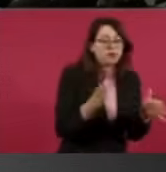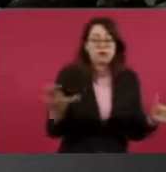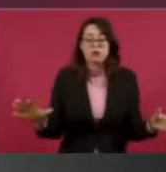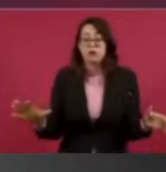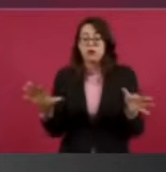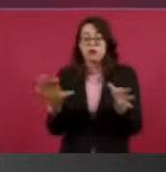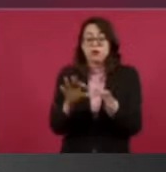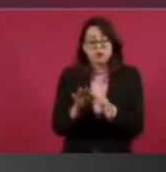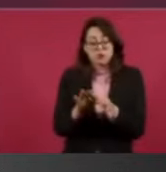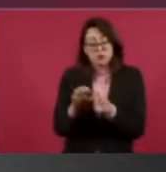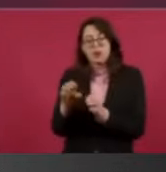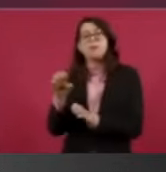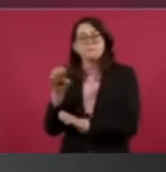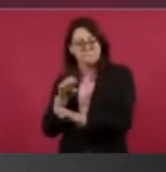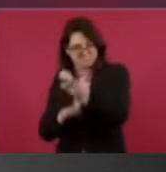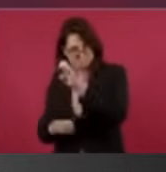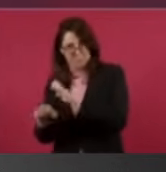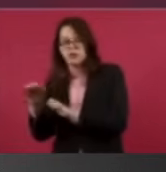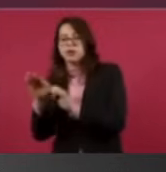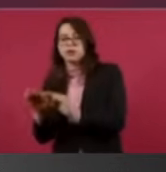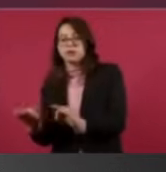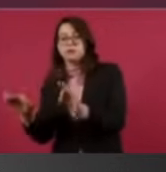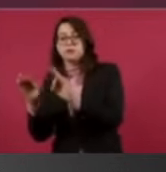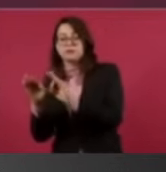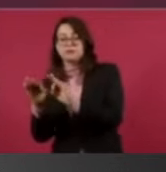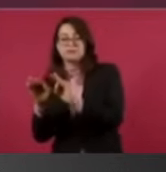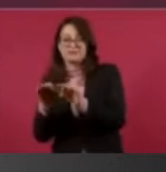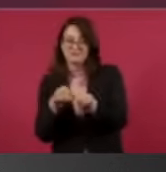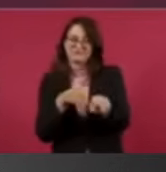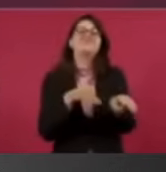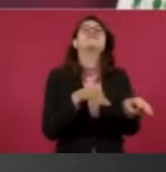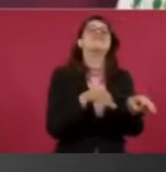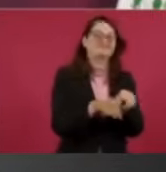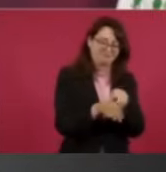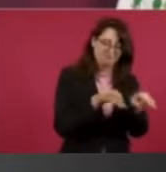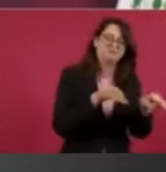Ahora que inauguramos ese bello aeropuerto